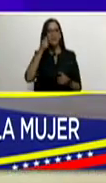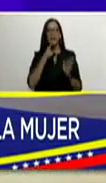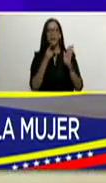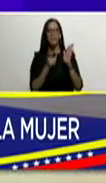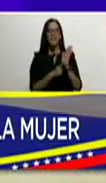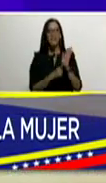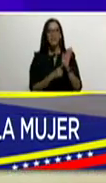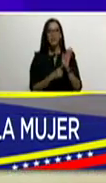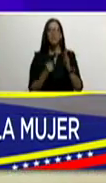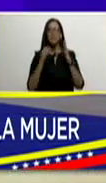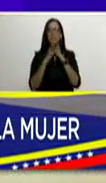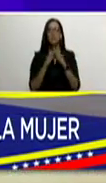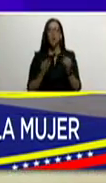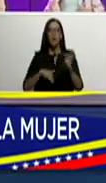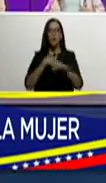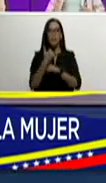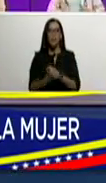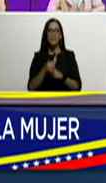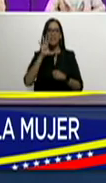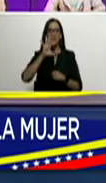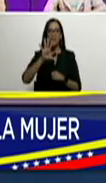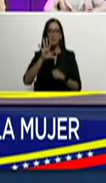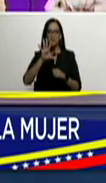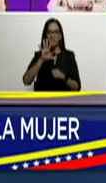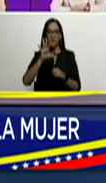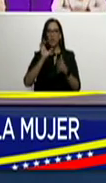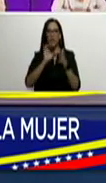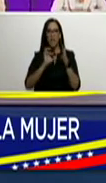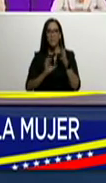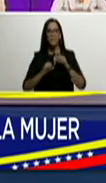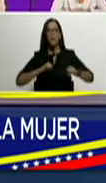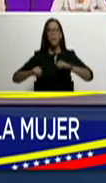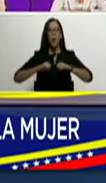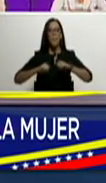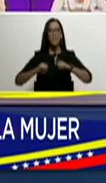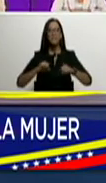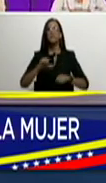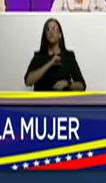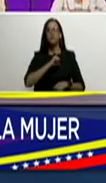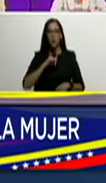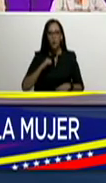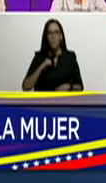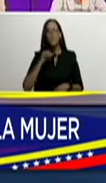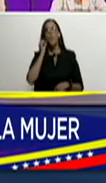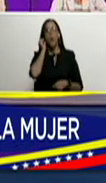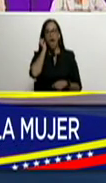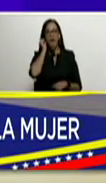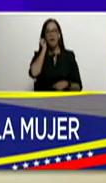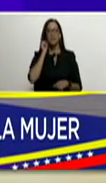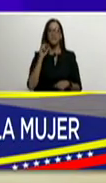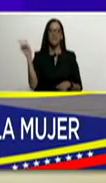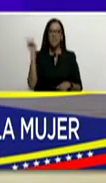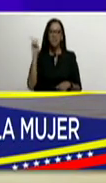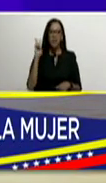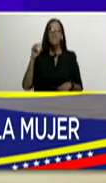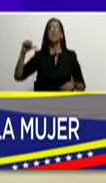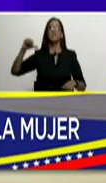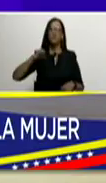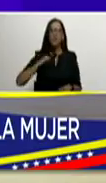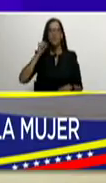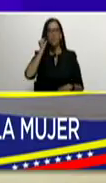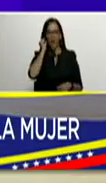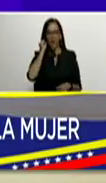aplicación de todos los planes de los 5 vértices. Movimiento Soy Mujer Venezuela. Soy